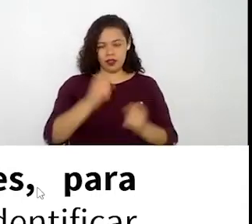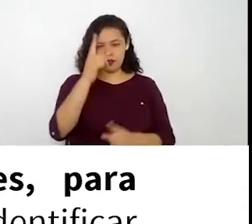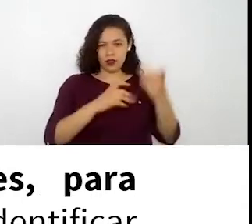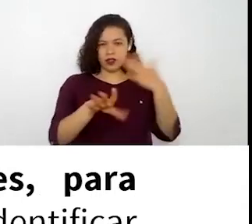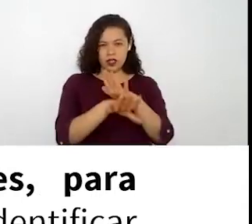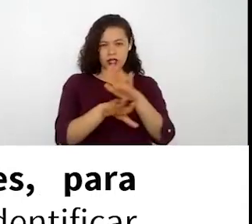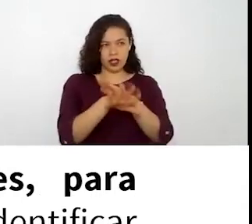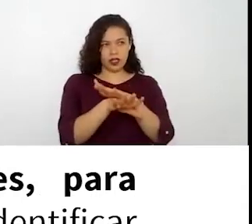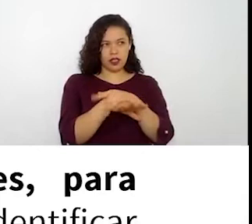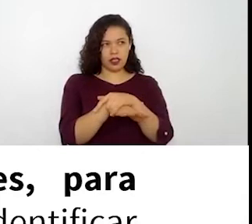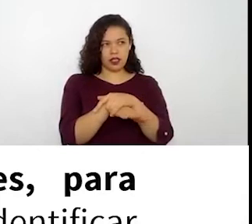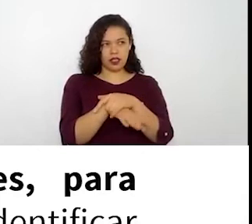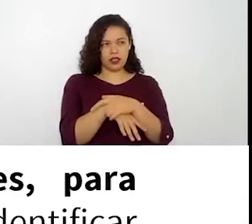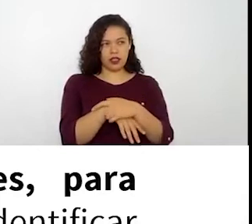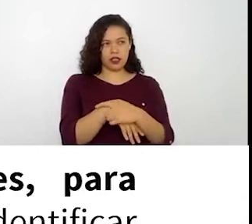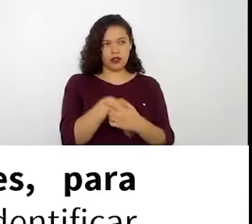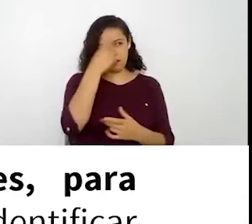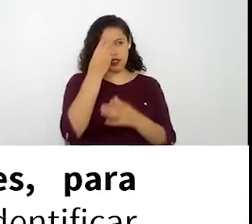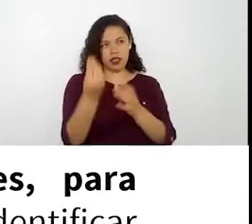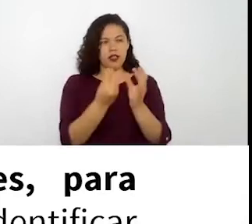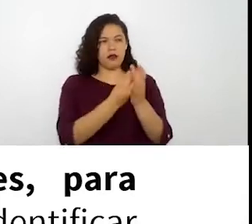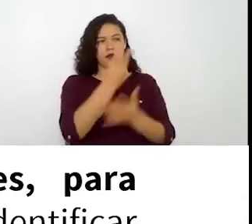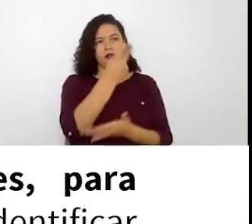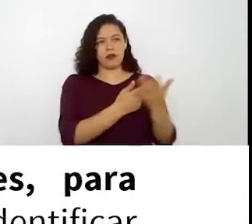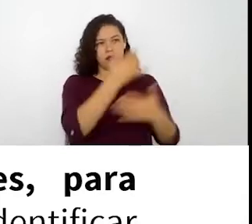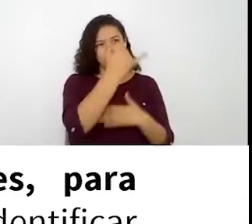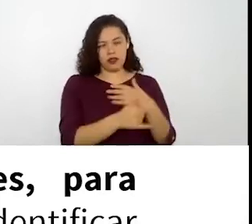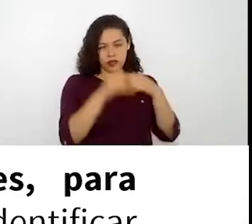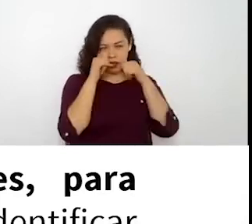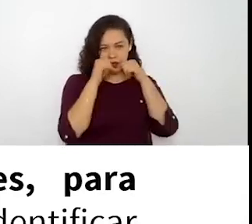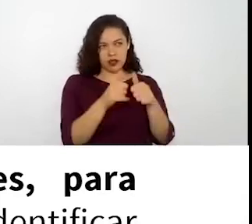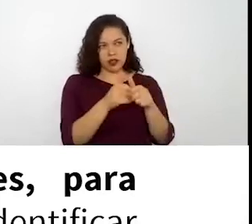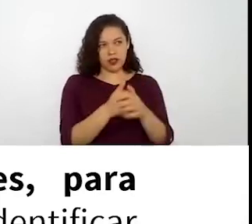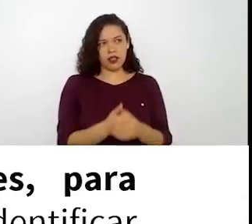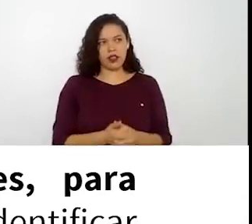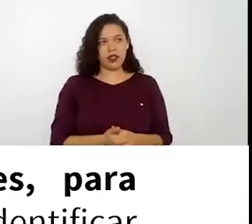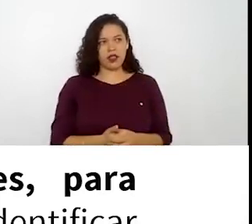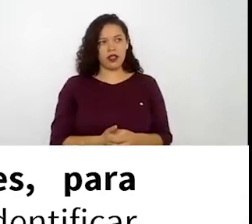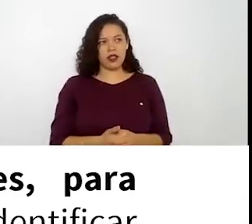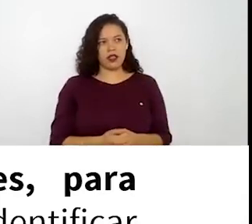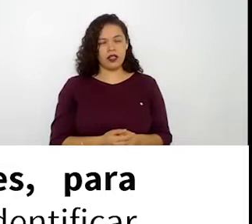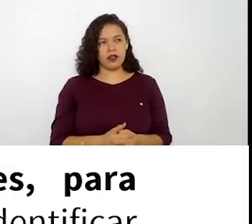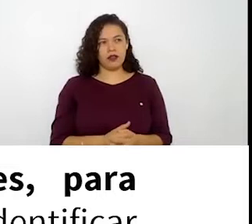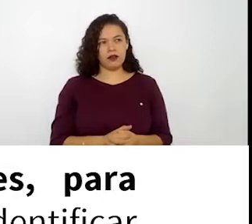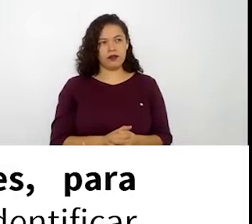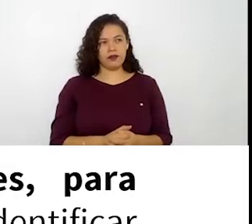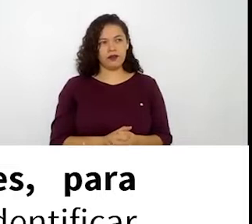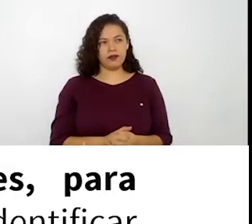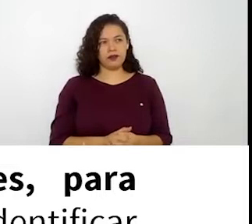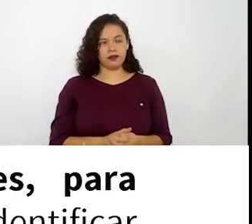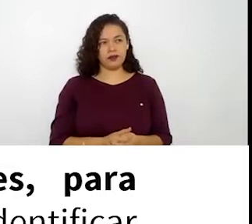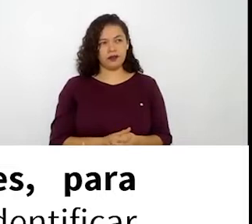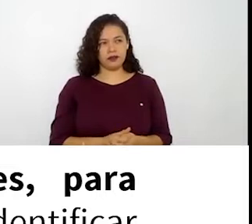de los tipos de proyectos asistenciales básicamente en digamos que no ha habido como una modificación